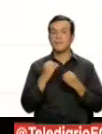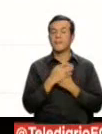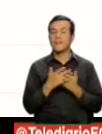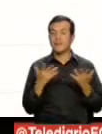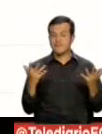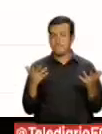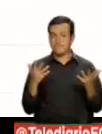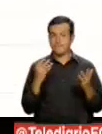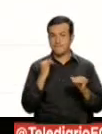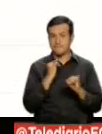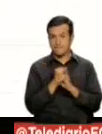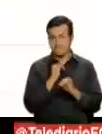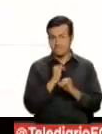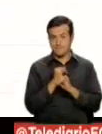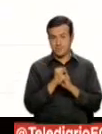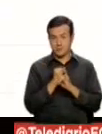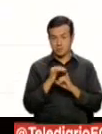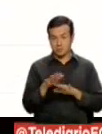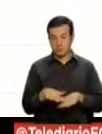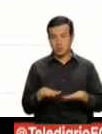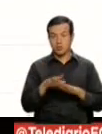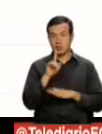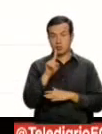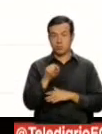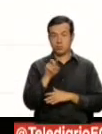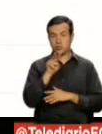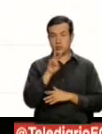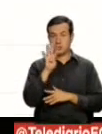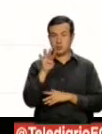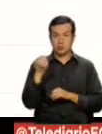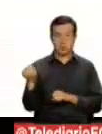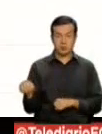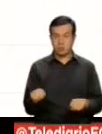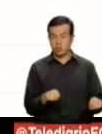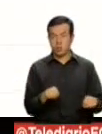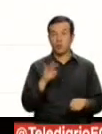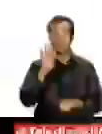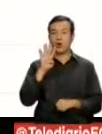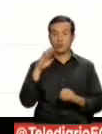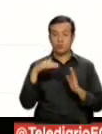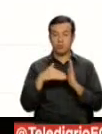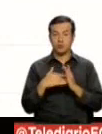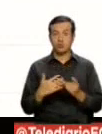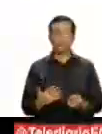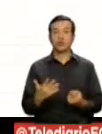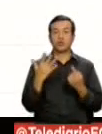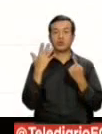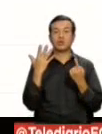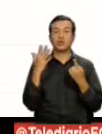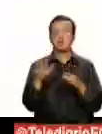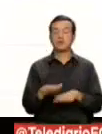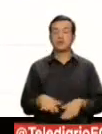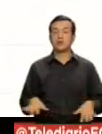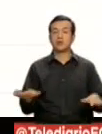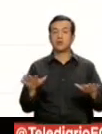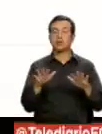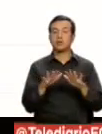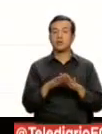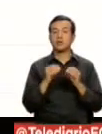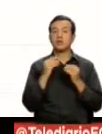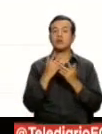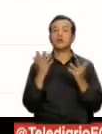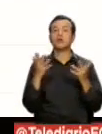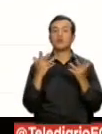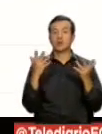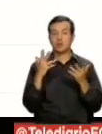El geofísico registra a la 1:24 un sismo tectónico de magnitud 4.6 con epicentro, lo decíamos,